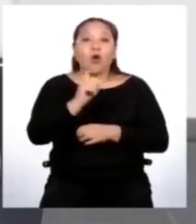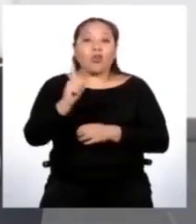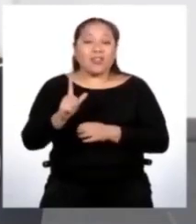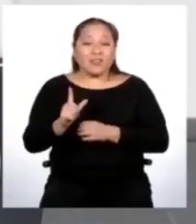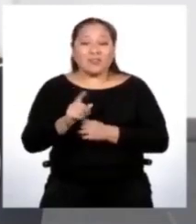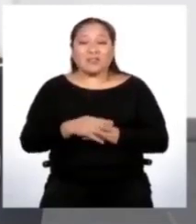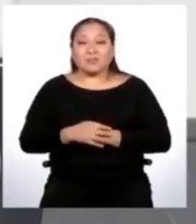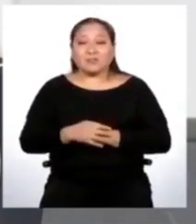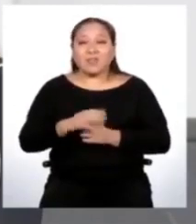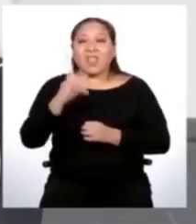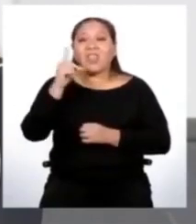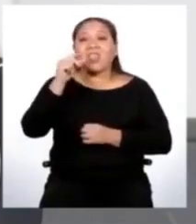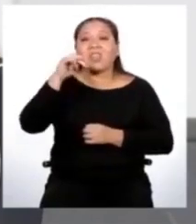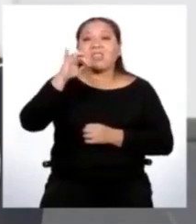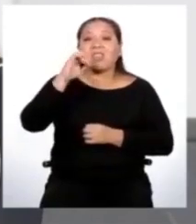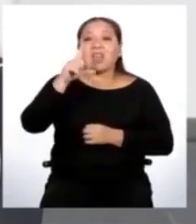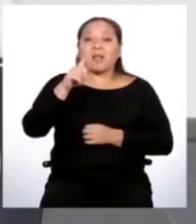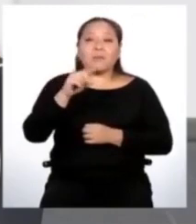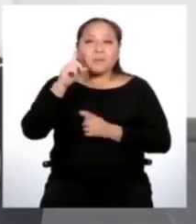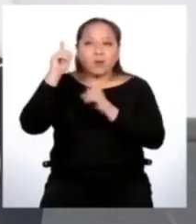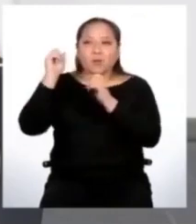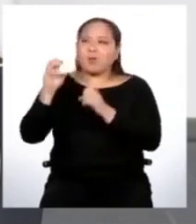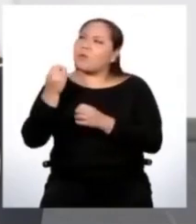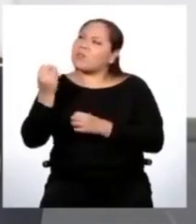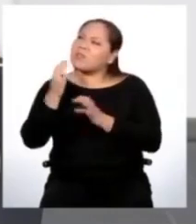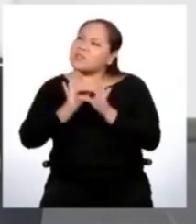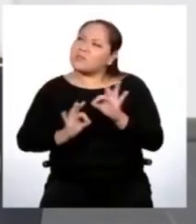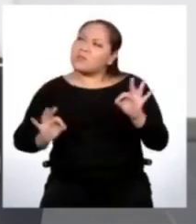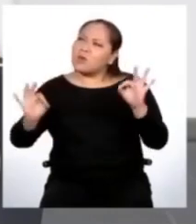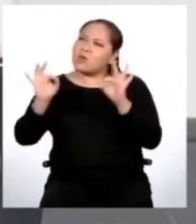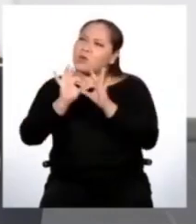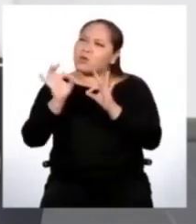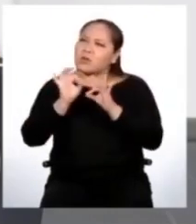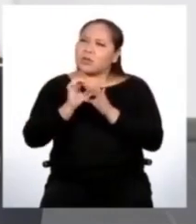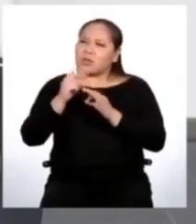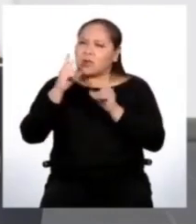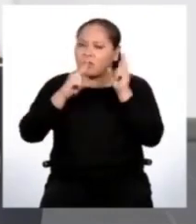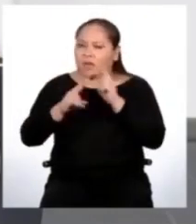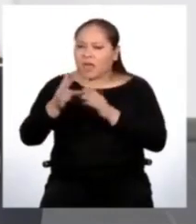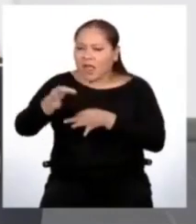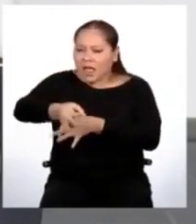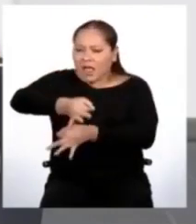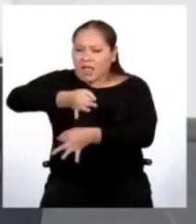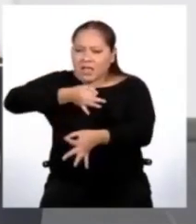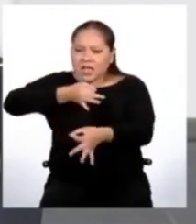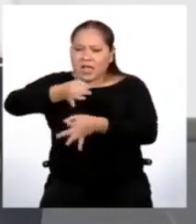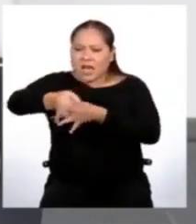Daniel pregunta: ¿por qué es importante tomar en cuenta el intercambio de roles al